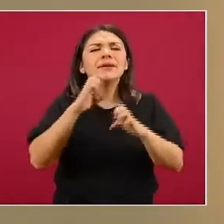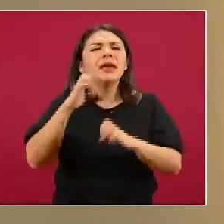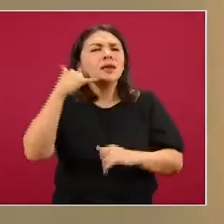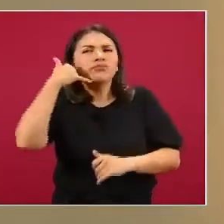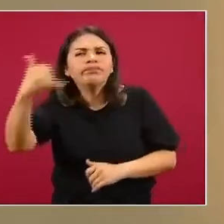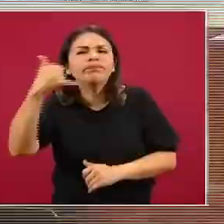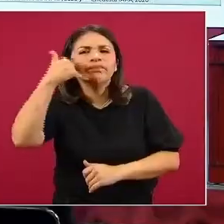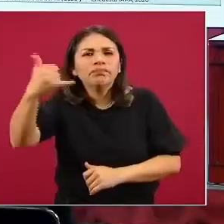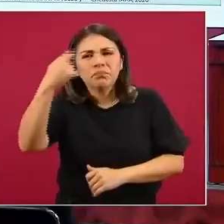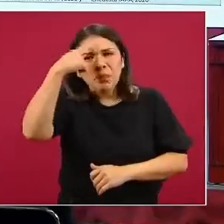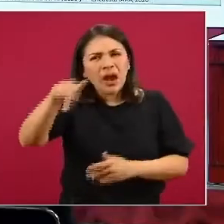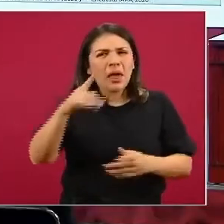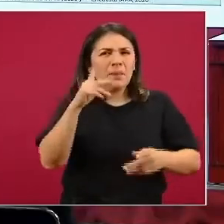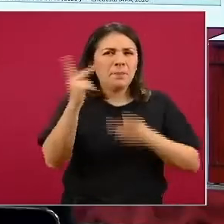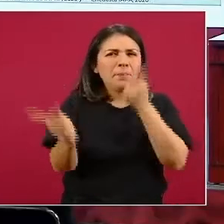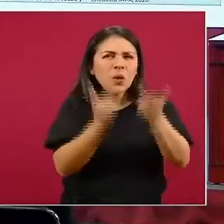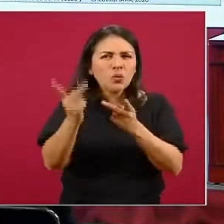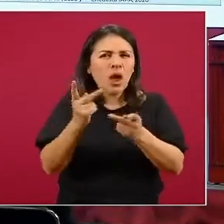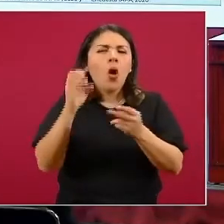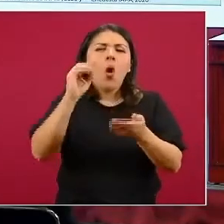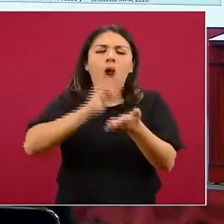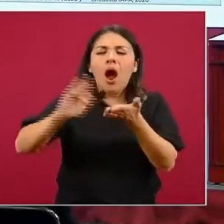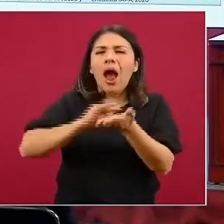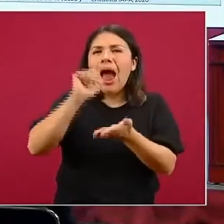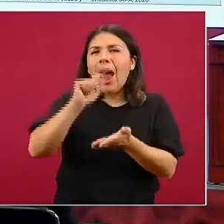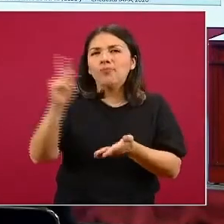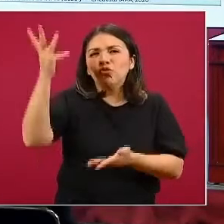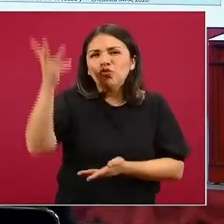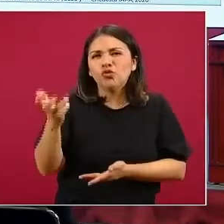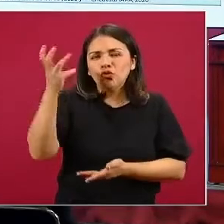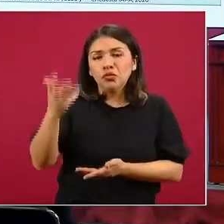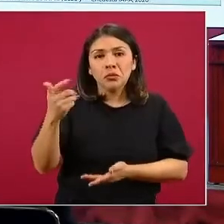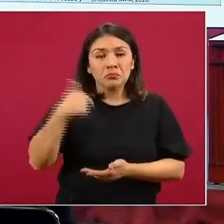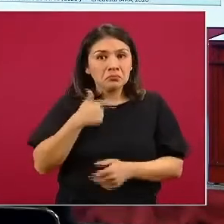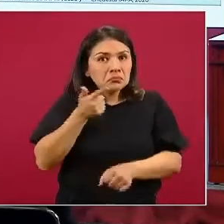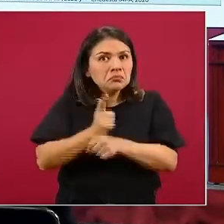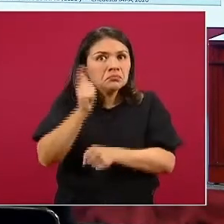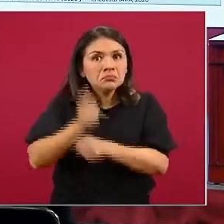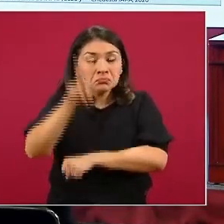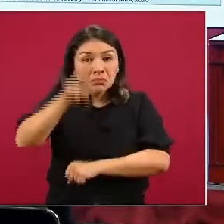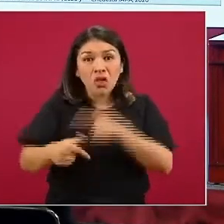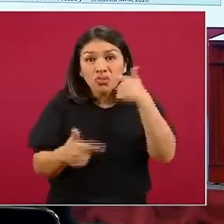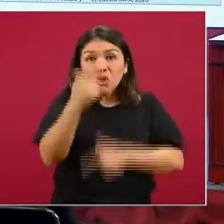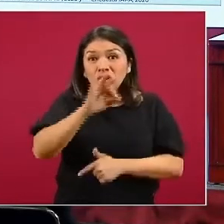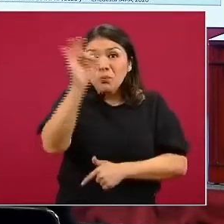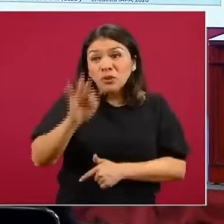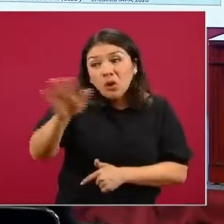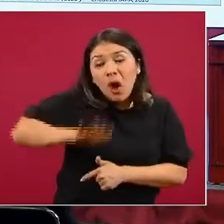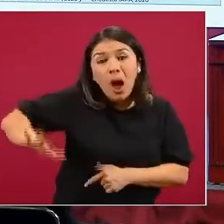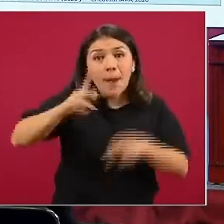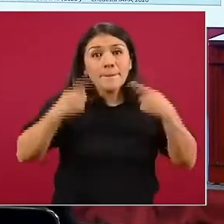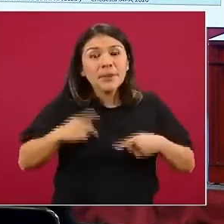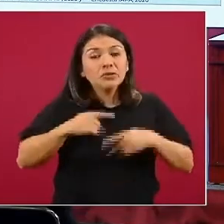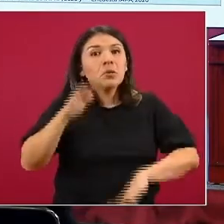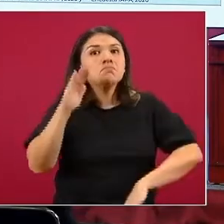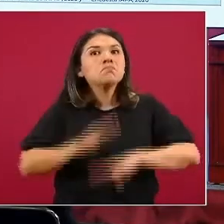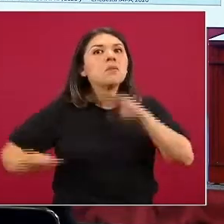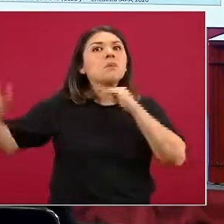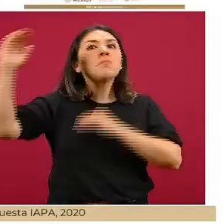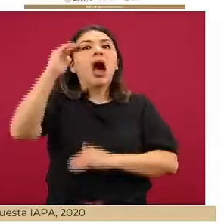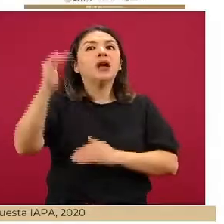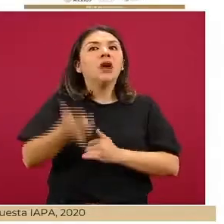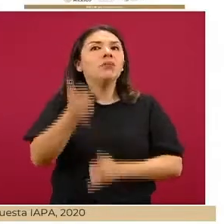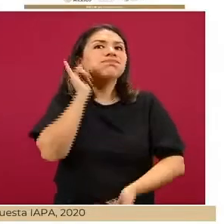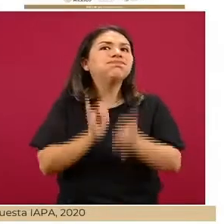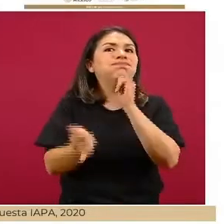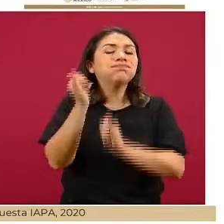telefónicas, de aplicaciones, y hemos descubierto a través de estos estudios que el 12% de la población aumentó el consumo de